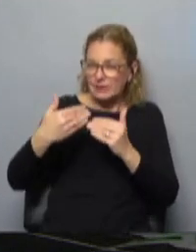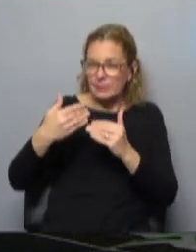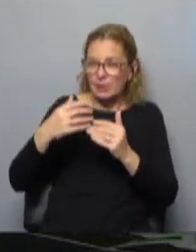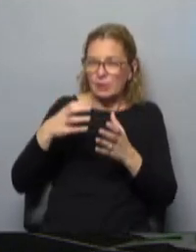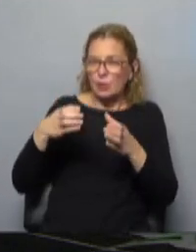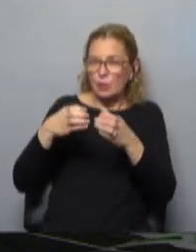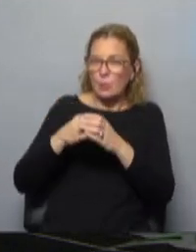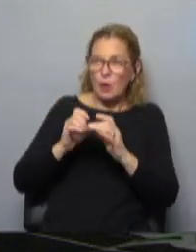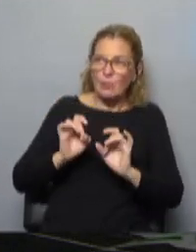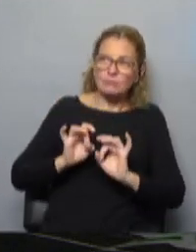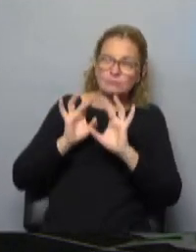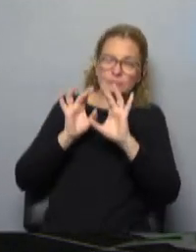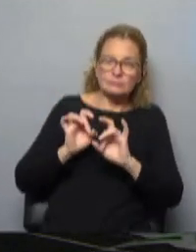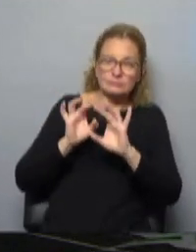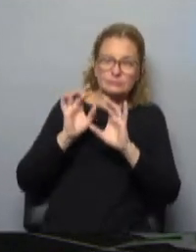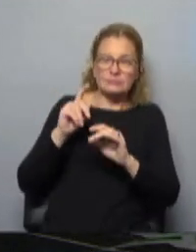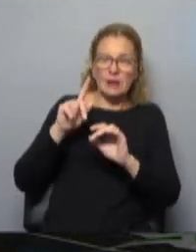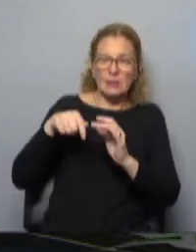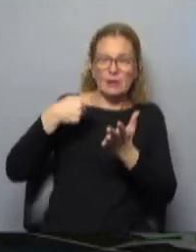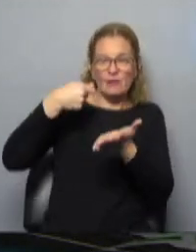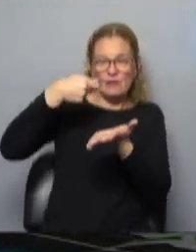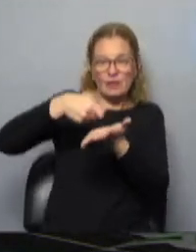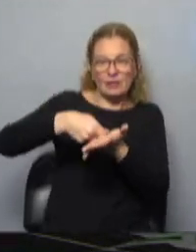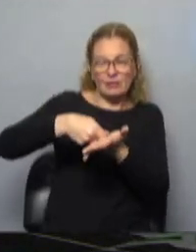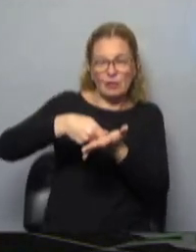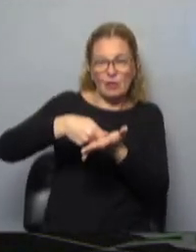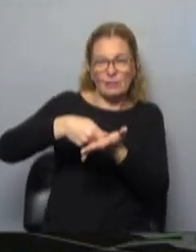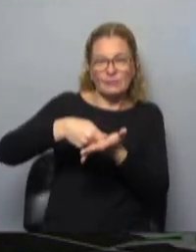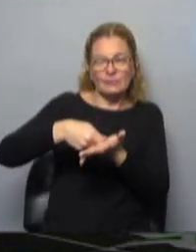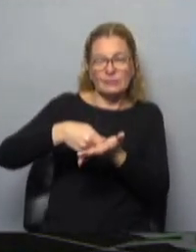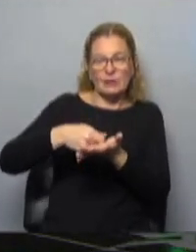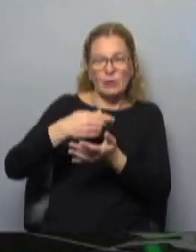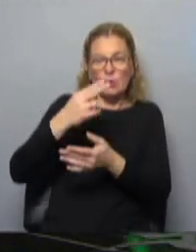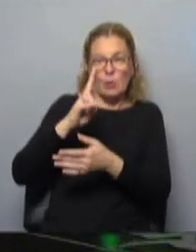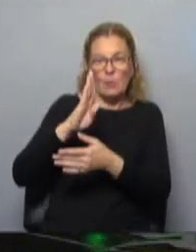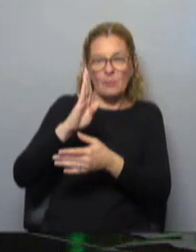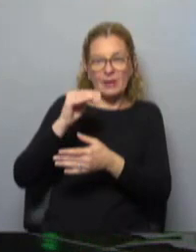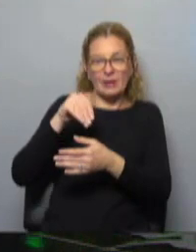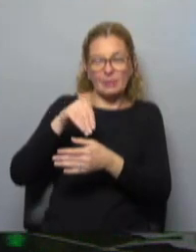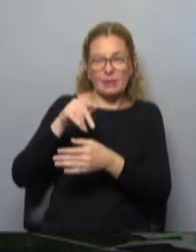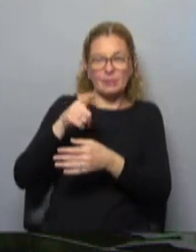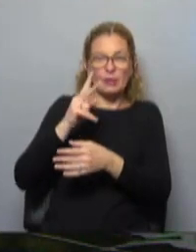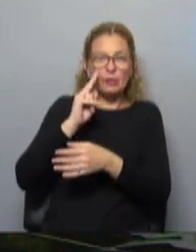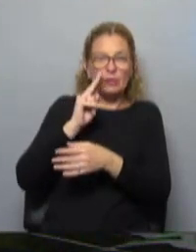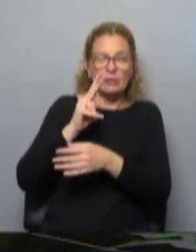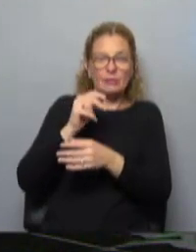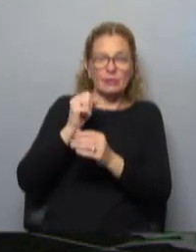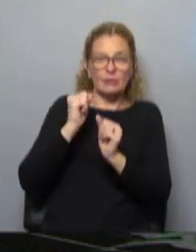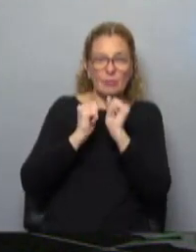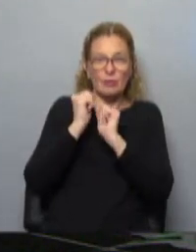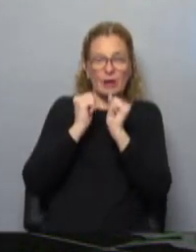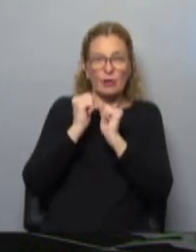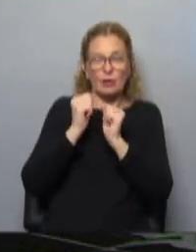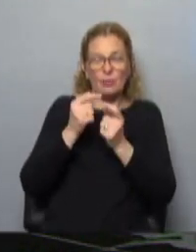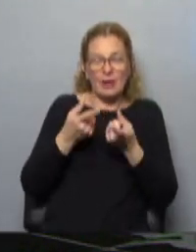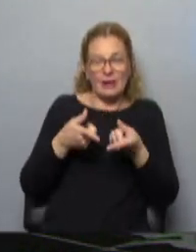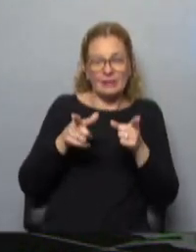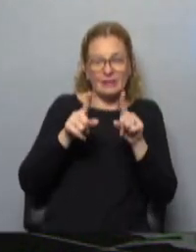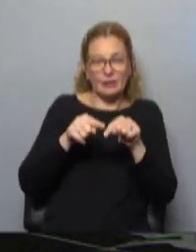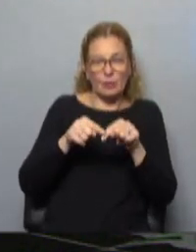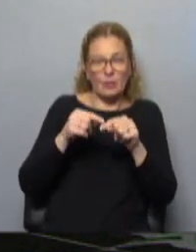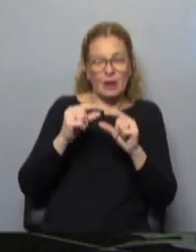el sector exportador también la inversión justamente recogiendo el impacto upm pero eso es justamente lo que vemos es una economía que se recupera a